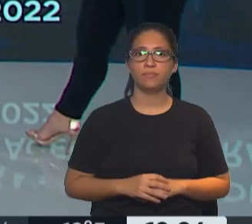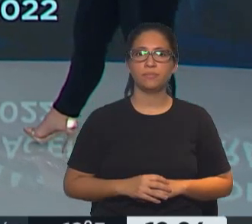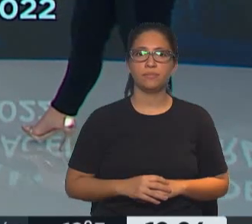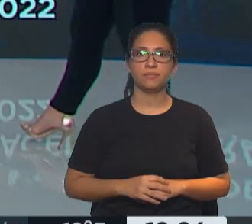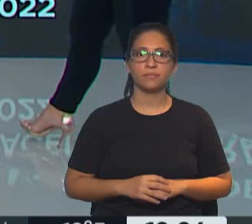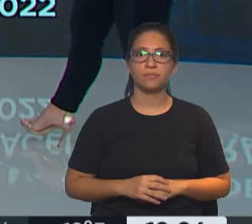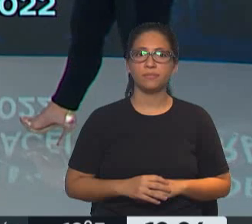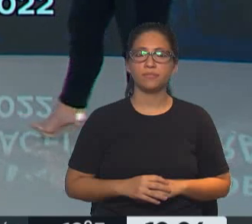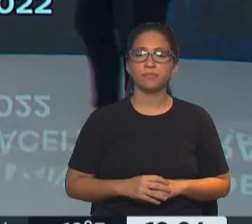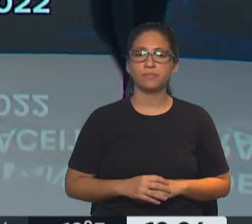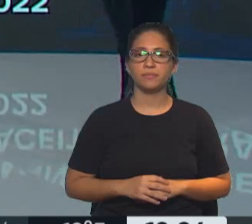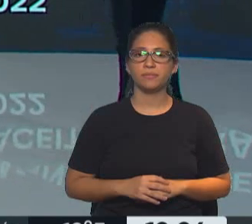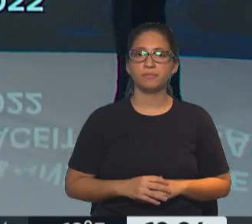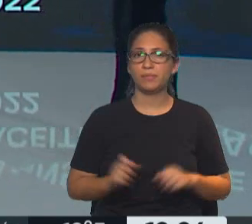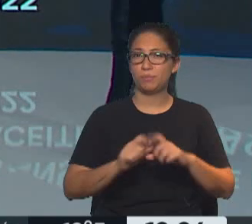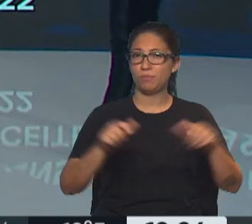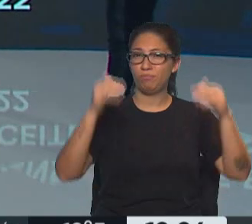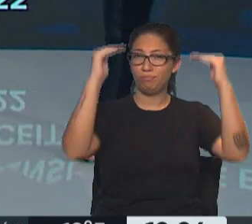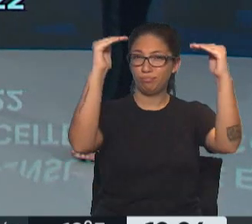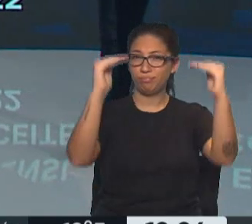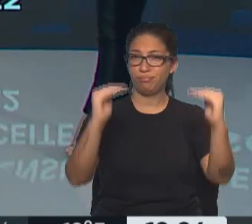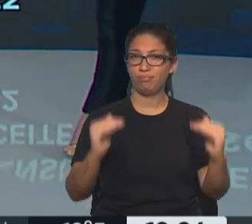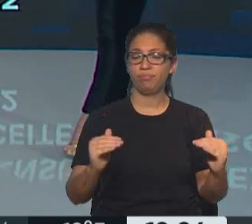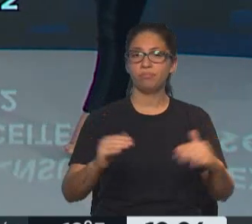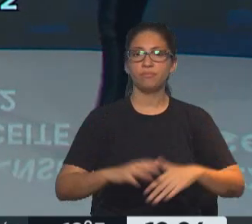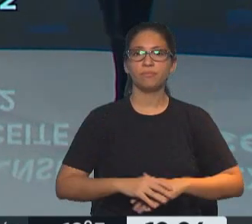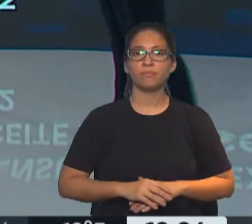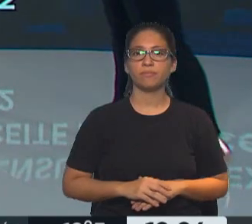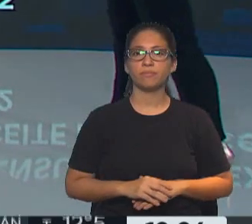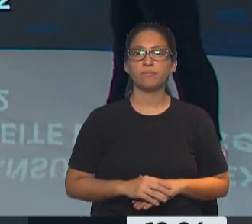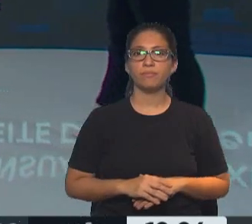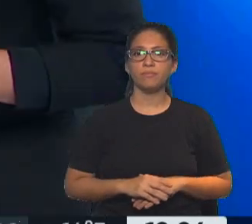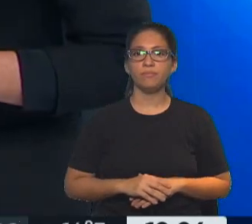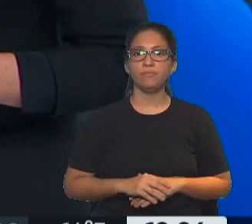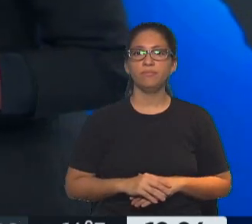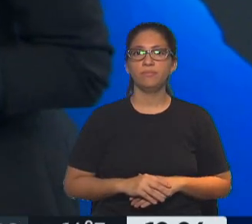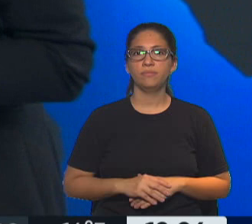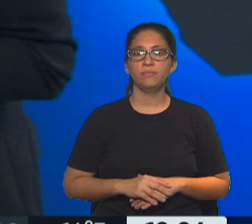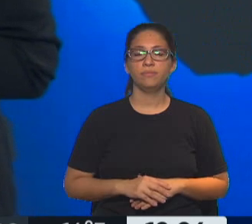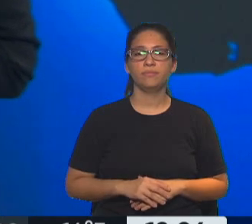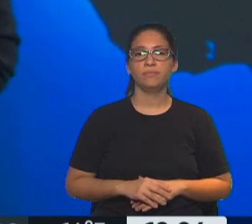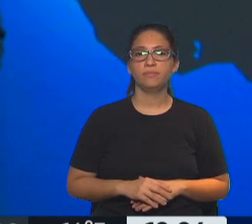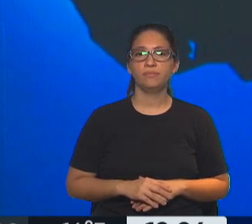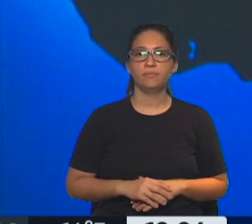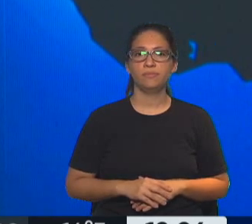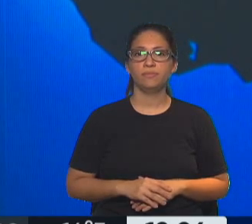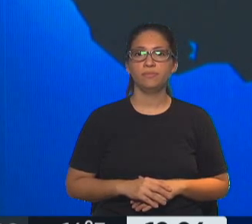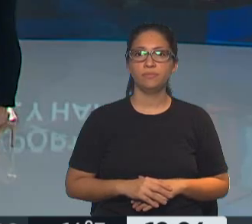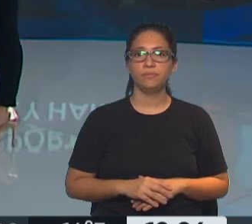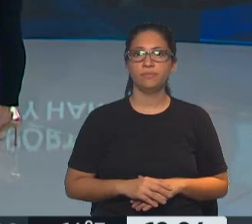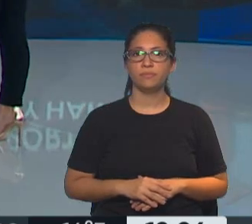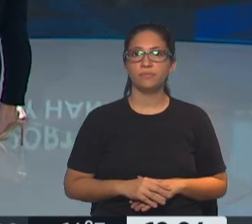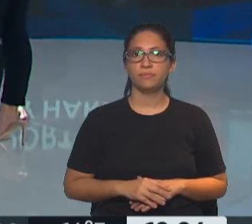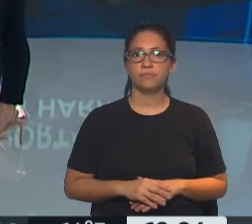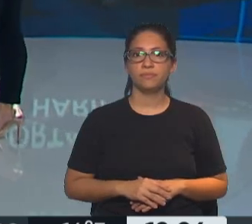Kazajistán, trigo, Turquía, maíz, aceites vegetales, Azerbaiyán, trigo, India, reciente prohibición de exportación de trigo,